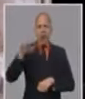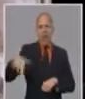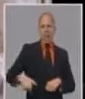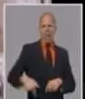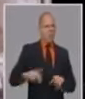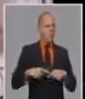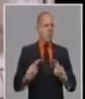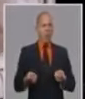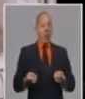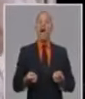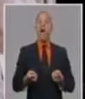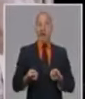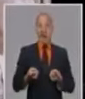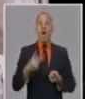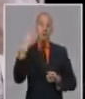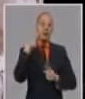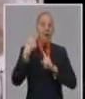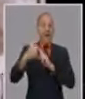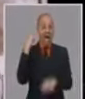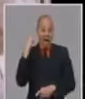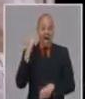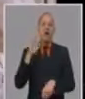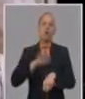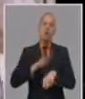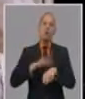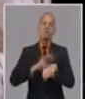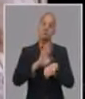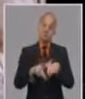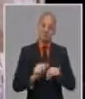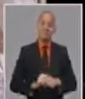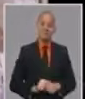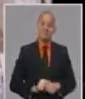Por lo tanto, el mensaje es que cuando un joven